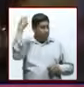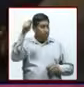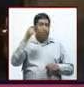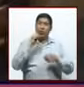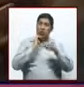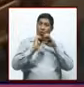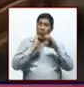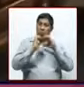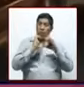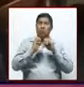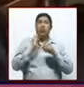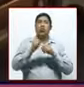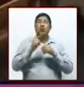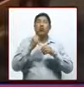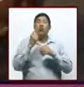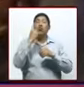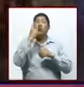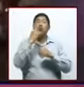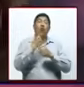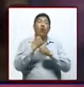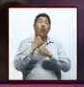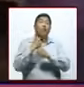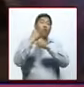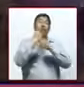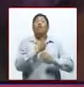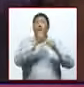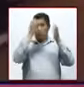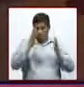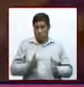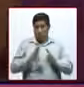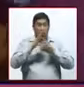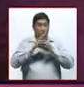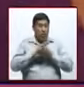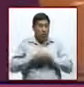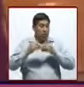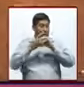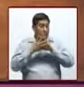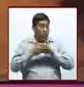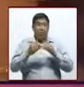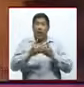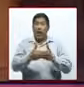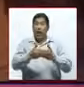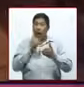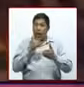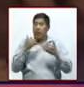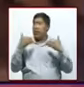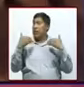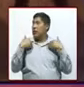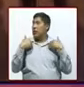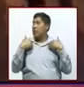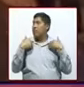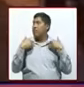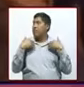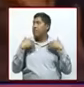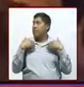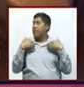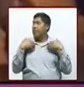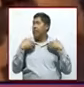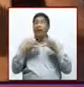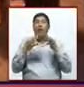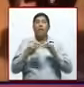a comunicar con uno de los fundadores para que pueda comentarnos sobre estas previas que va a tener esta